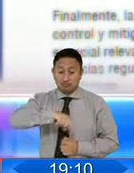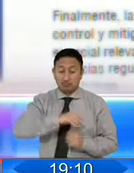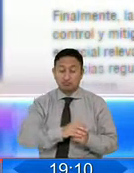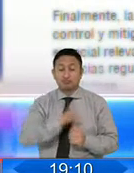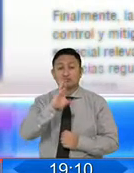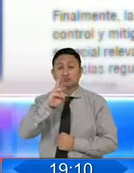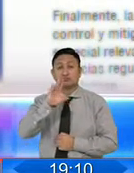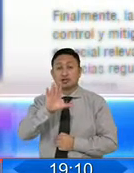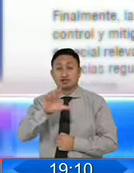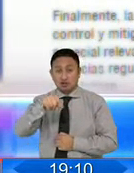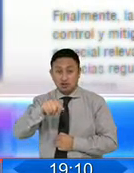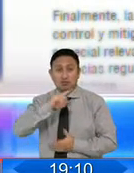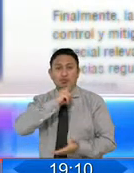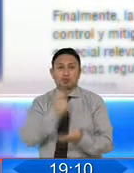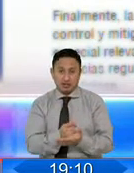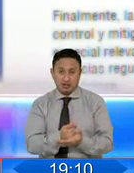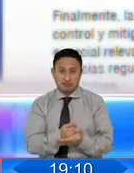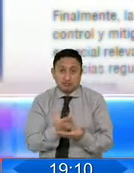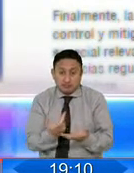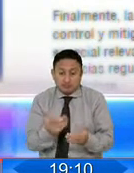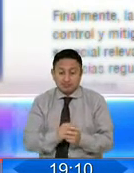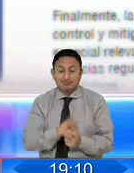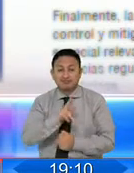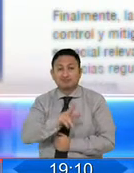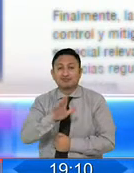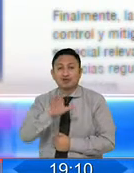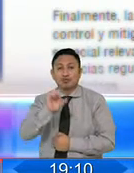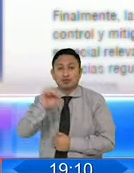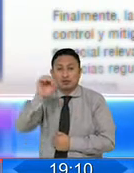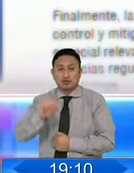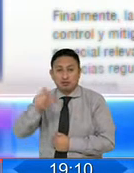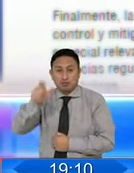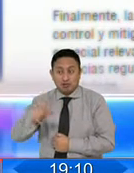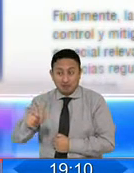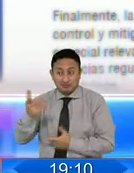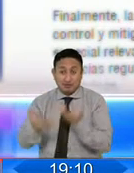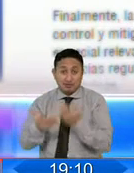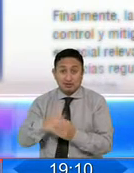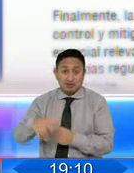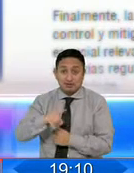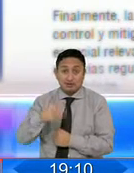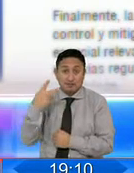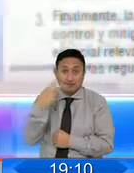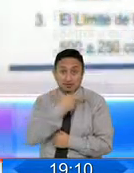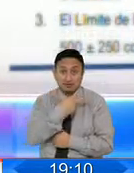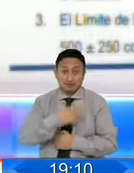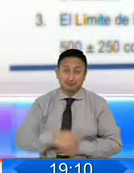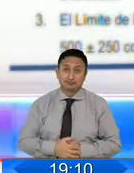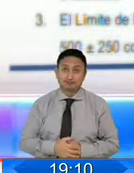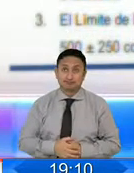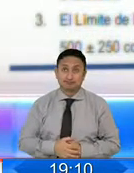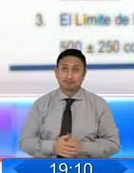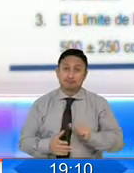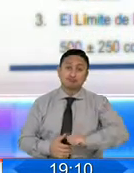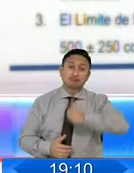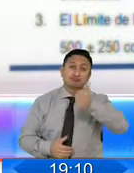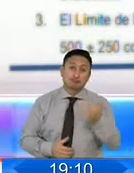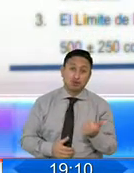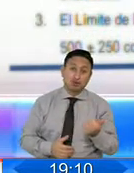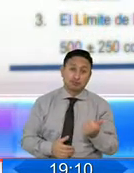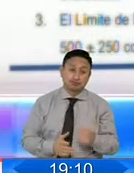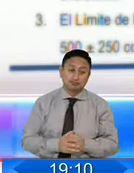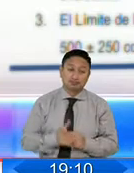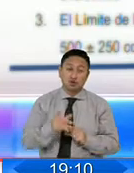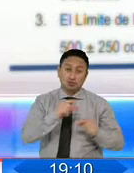más de 65 casos, es decir, un 35% de personas podría ser un falso negativo, mientras que otra validación de